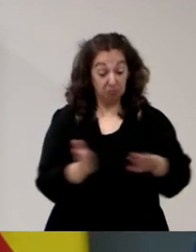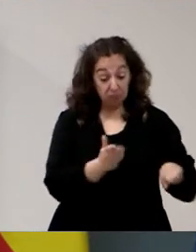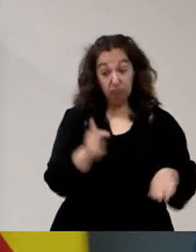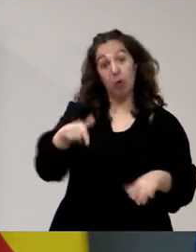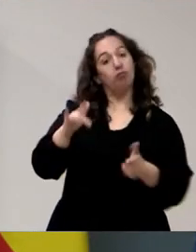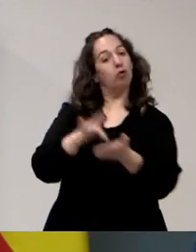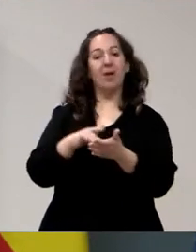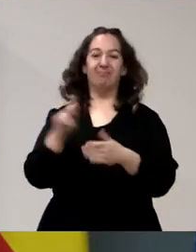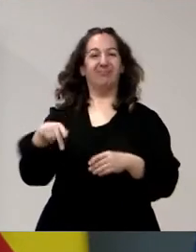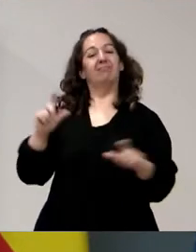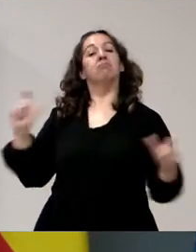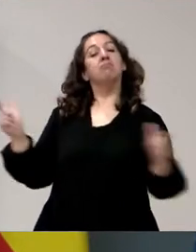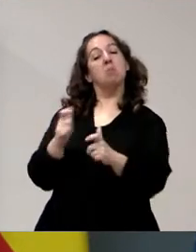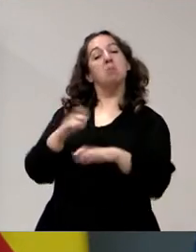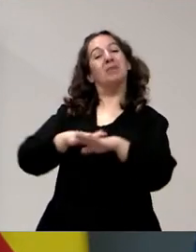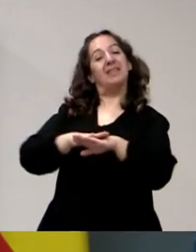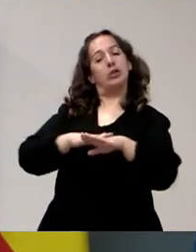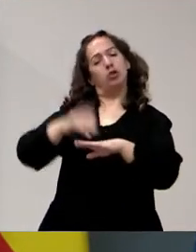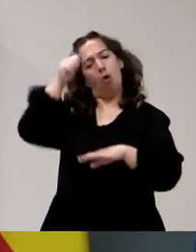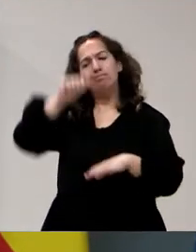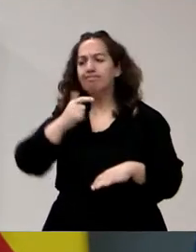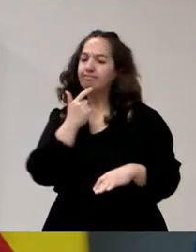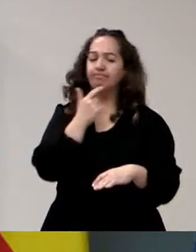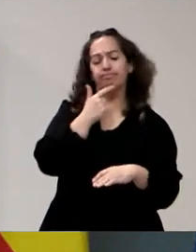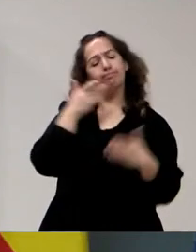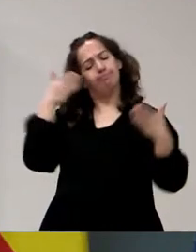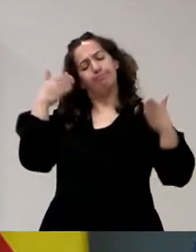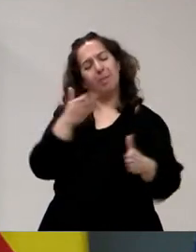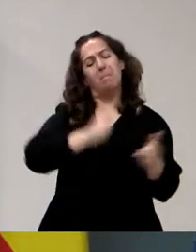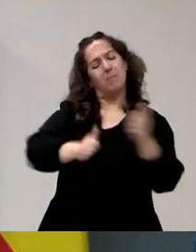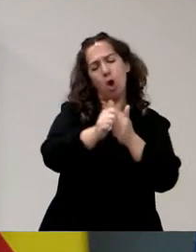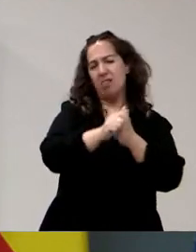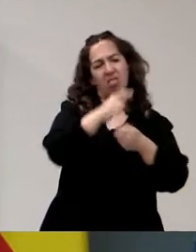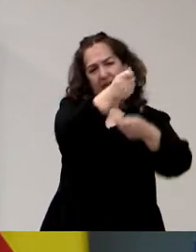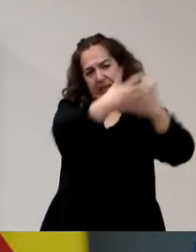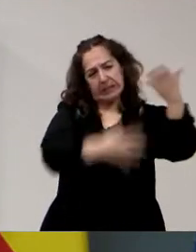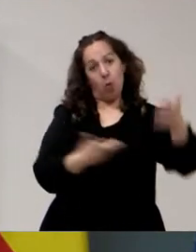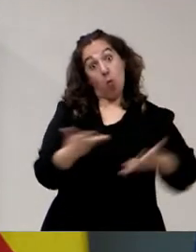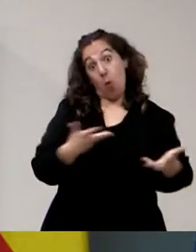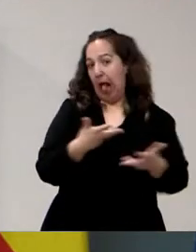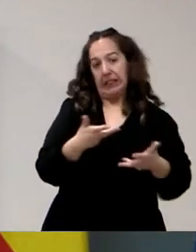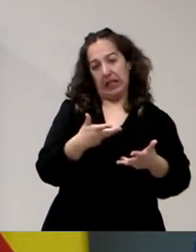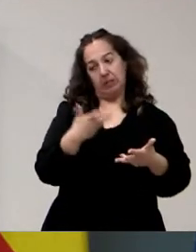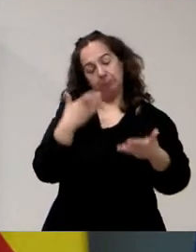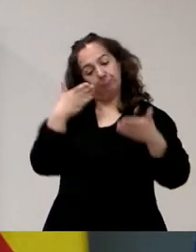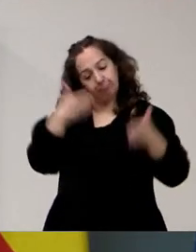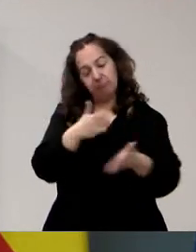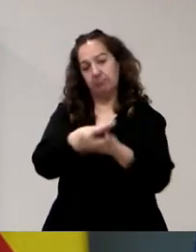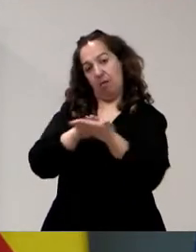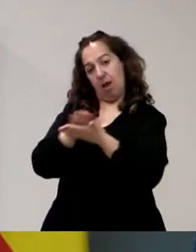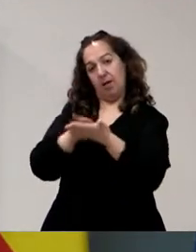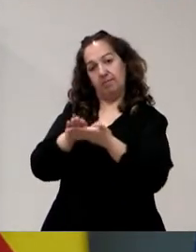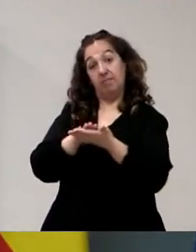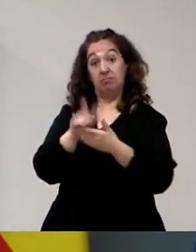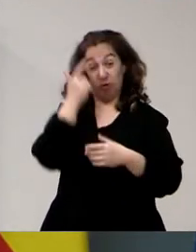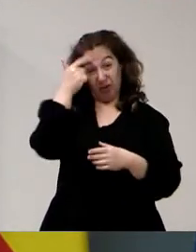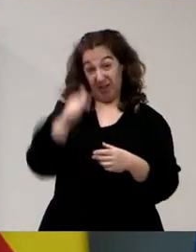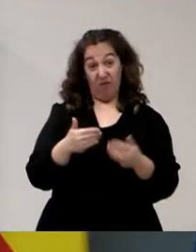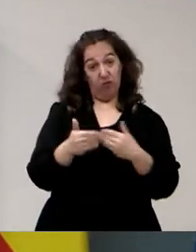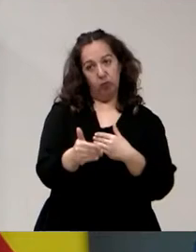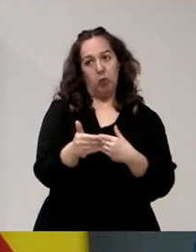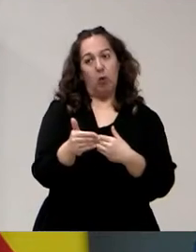otra manera Me he querido centrar en las grandes prioridades en los asuntos más urgentes sabedora de que serán